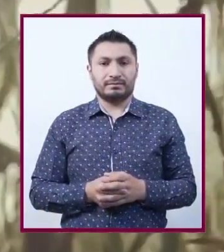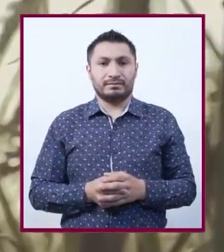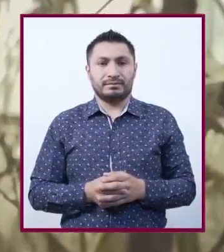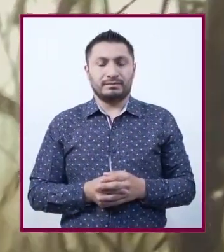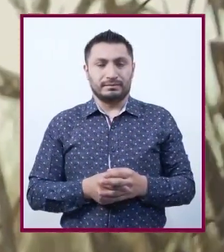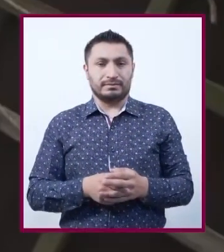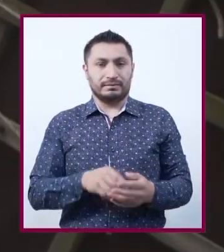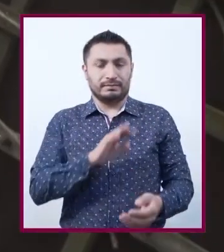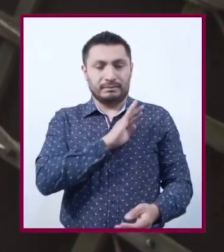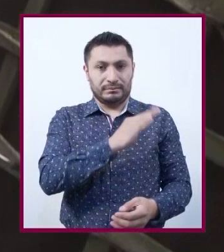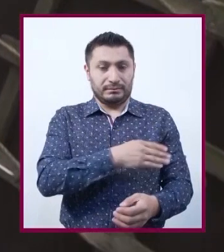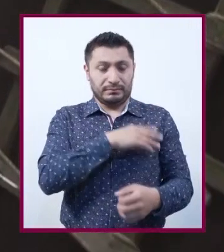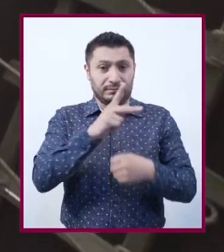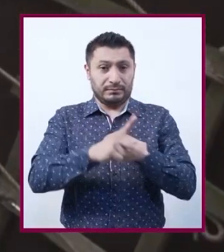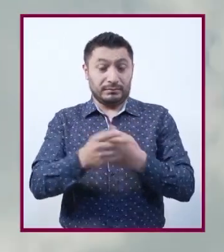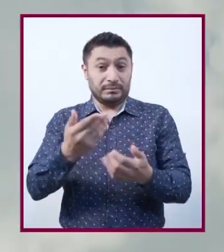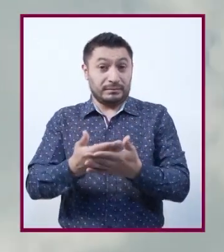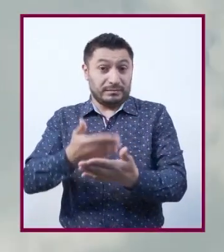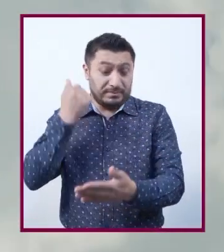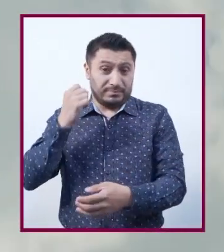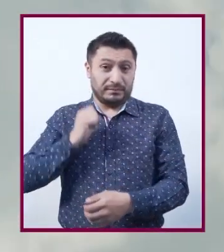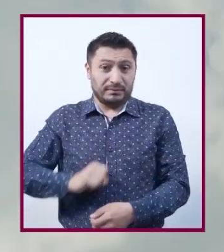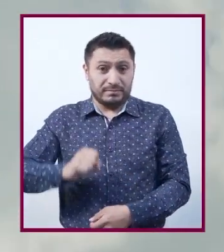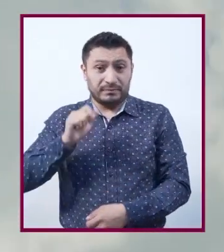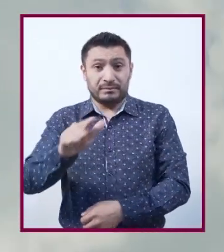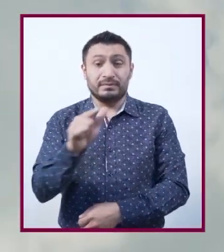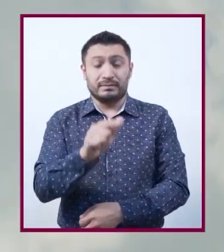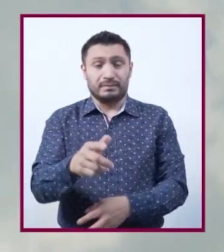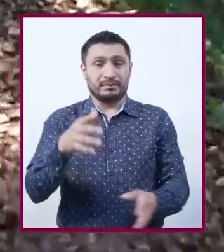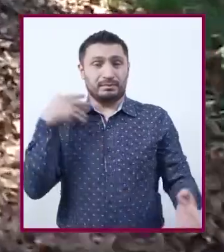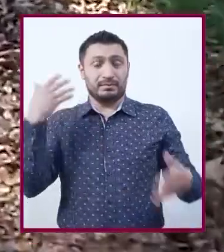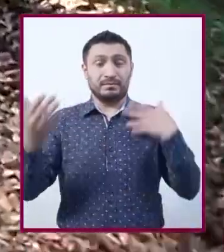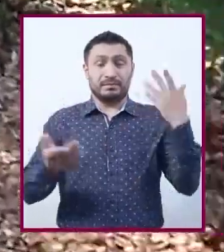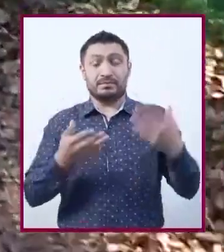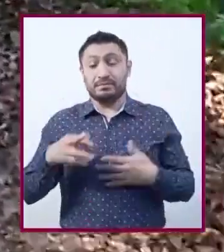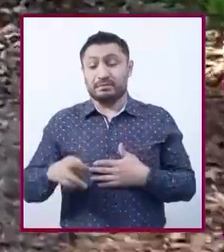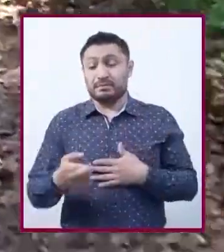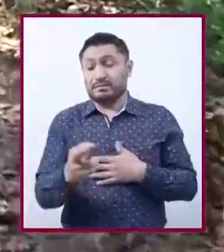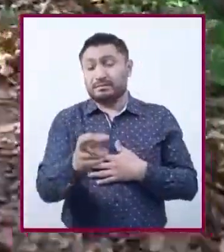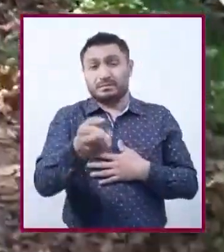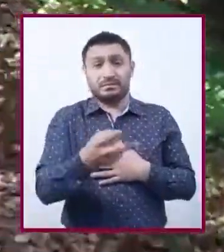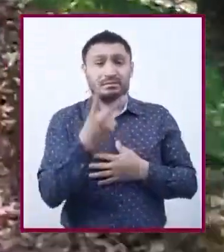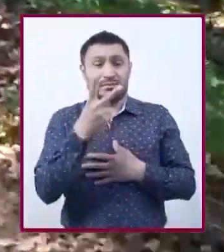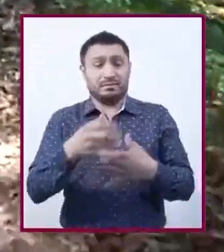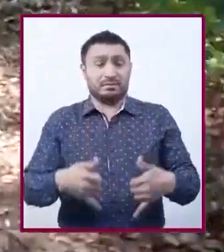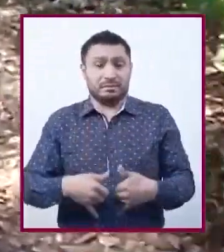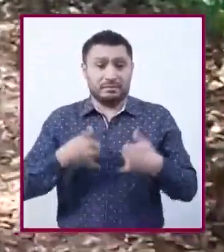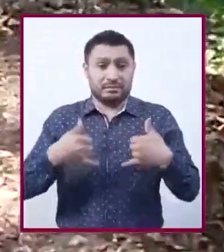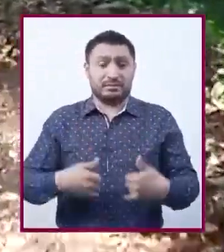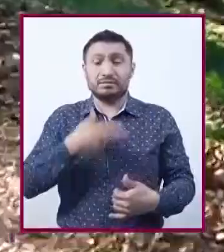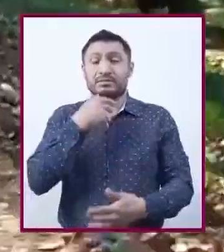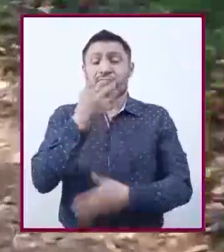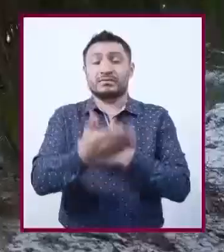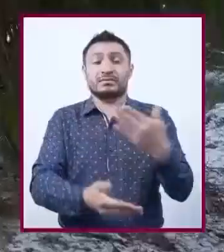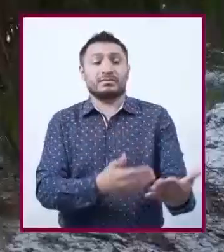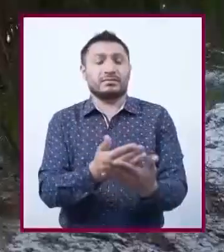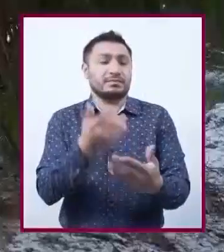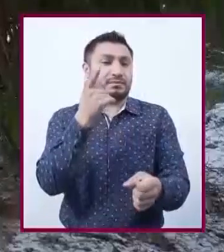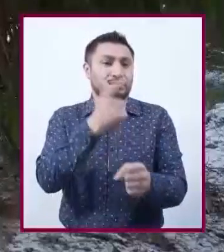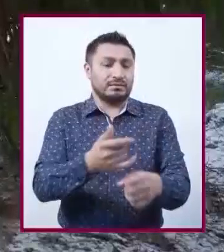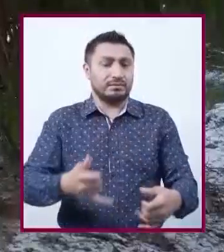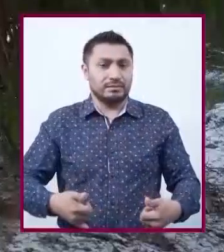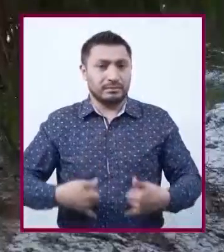En la antigua España del siglo XVII, mientras paseaban cerca de un río, dos jóvenes caballeros encontraron a un